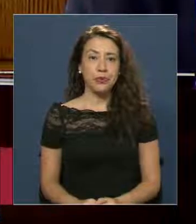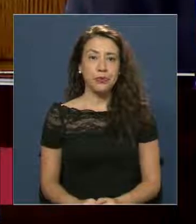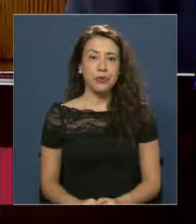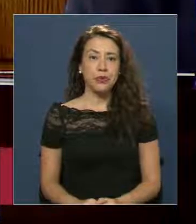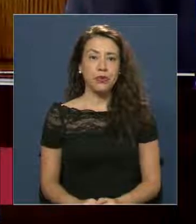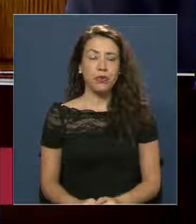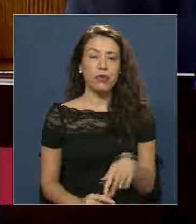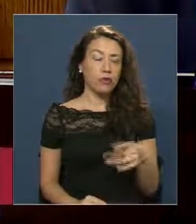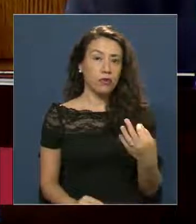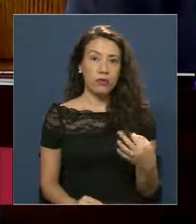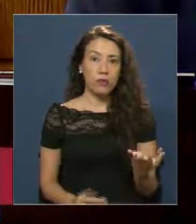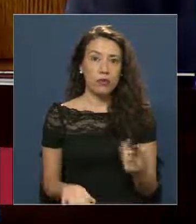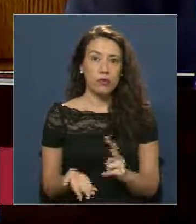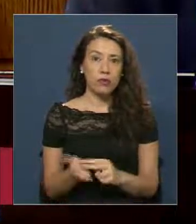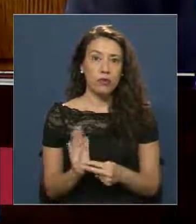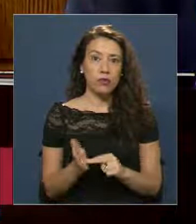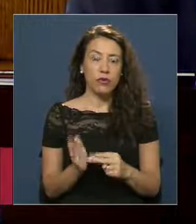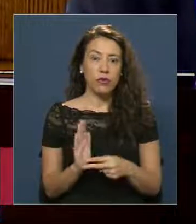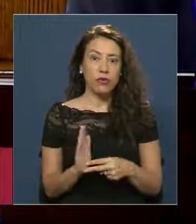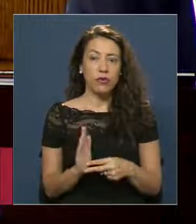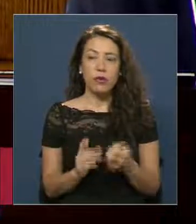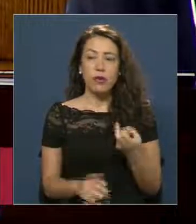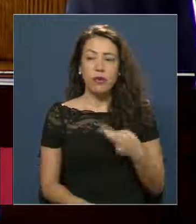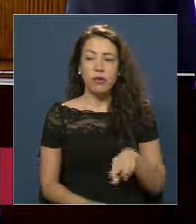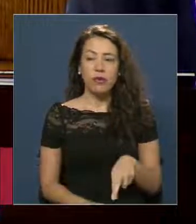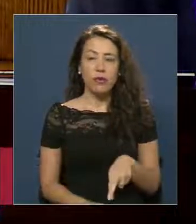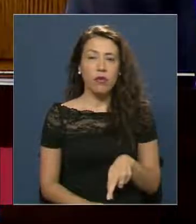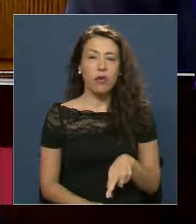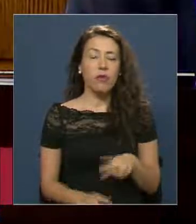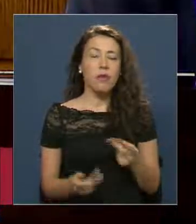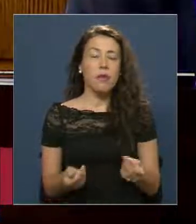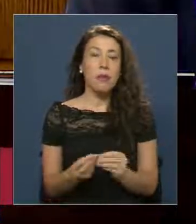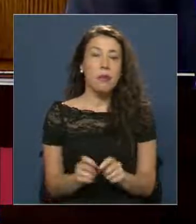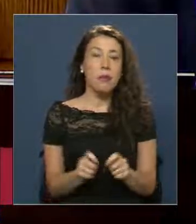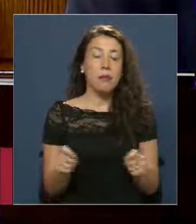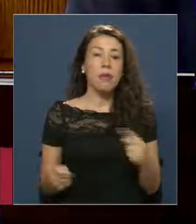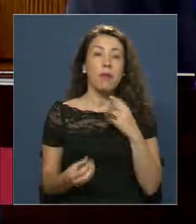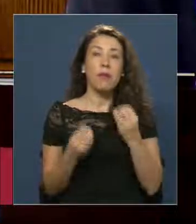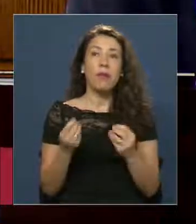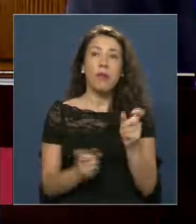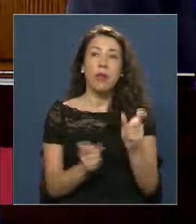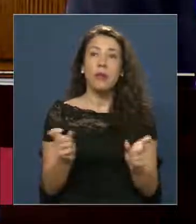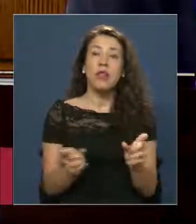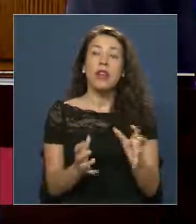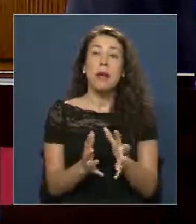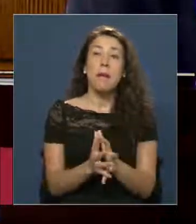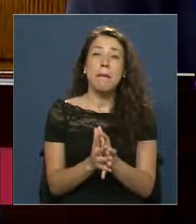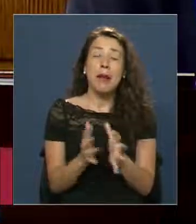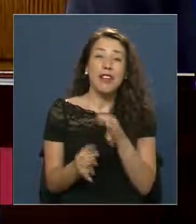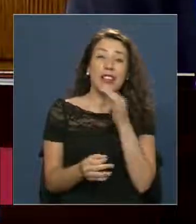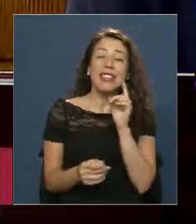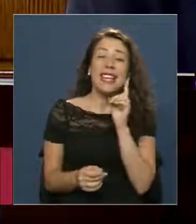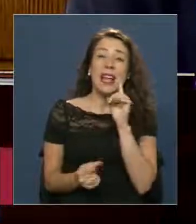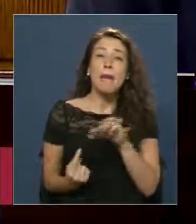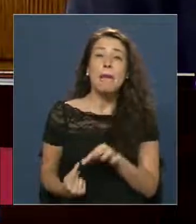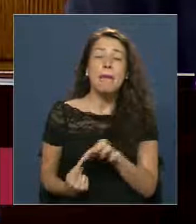Ese es precisamente el problema. Y peor aún, multiplicado porque quienes más lo realzan son los principales justificadores de